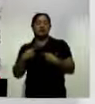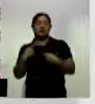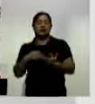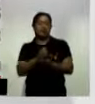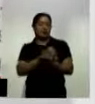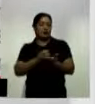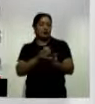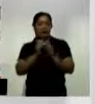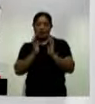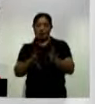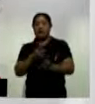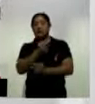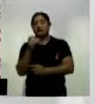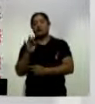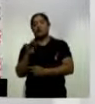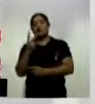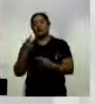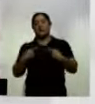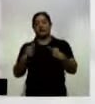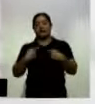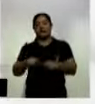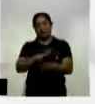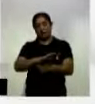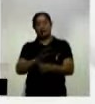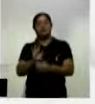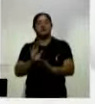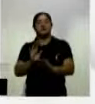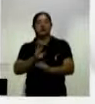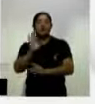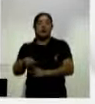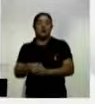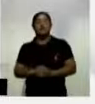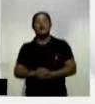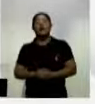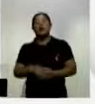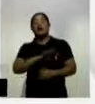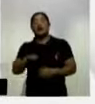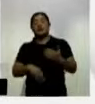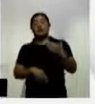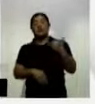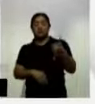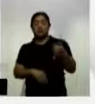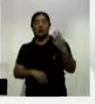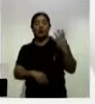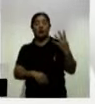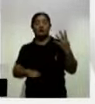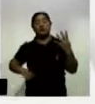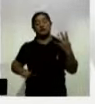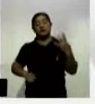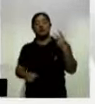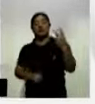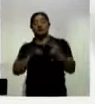enfermedad y 142 fallecimientos. La dependencia informó que de las defunciones, 4 se registraron en la CESA y 2 en el ISSSTE